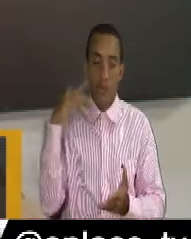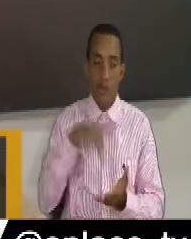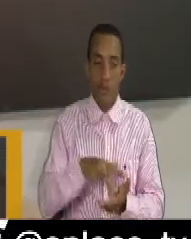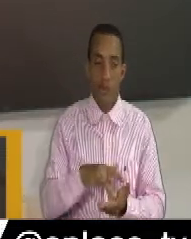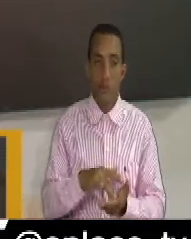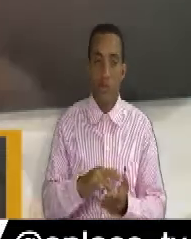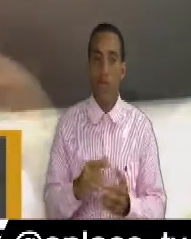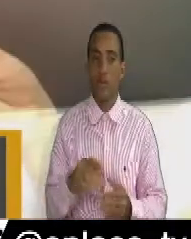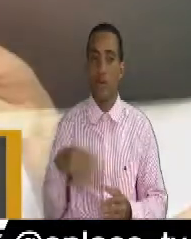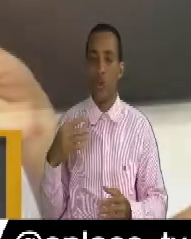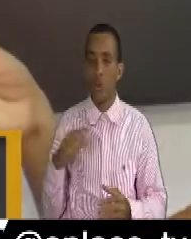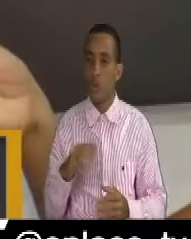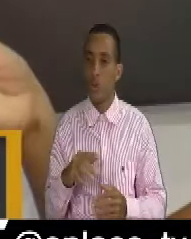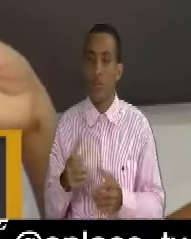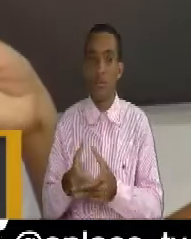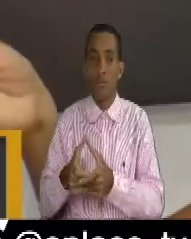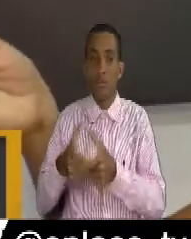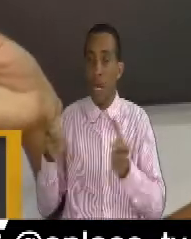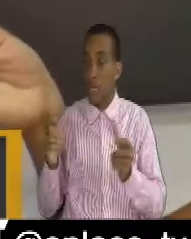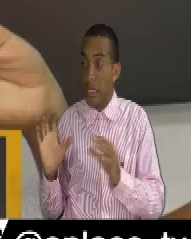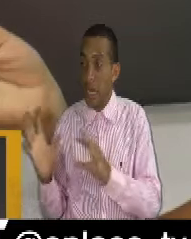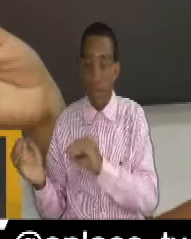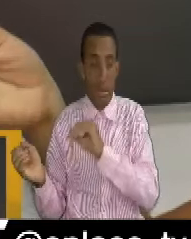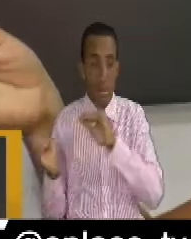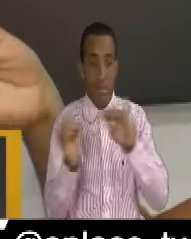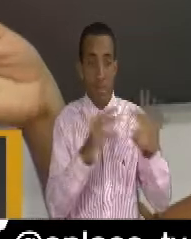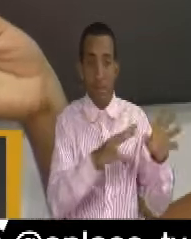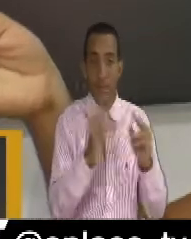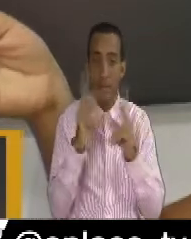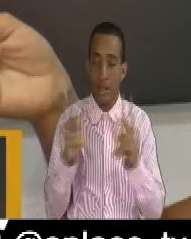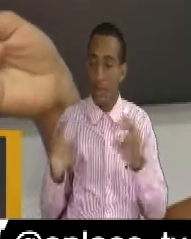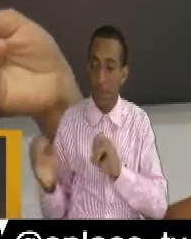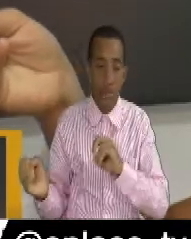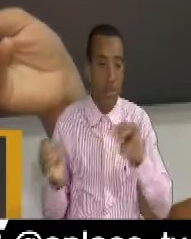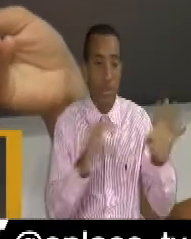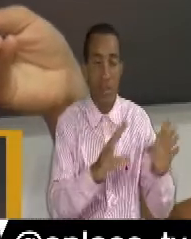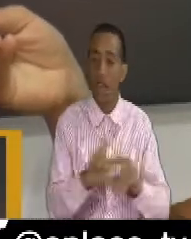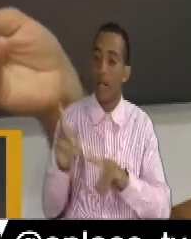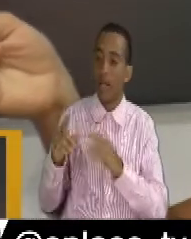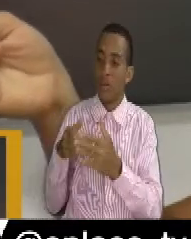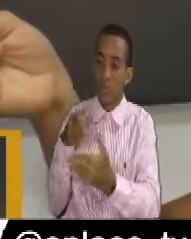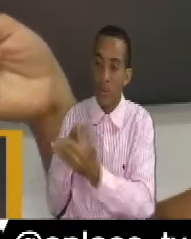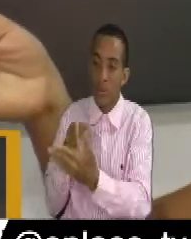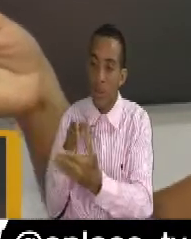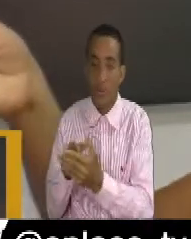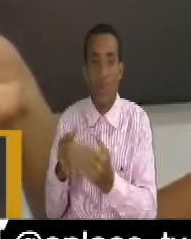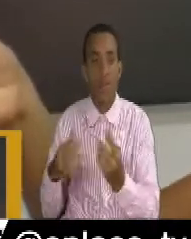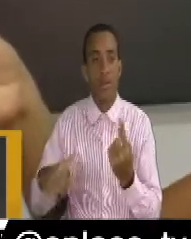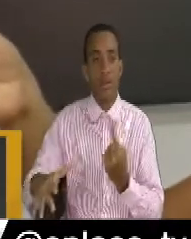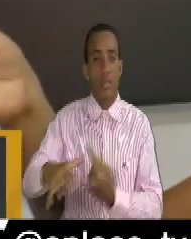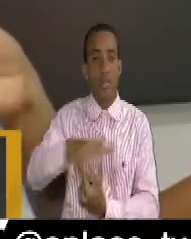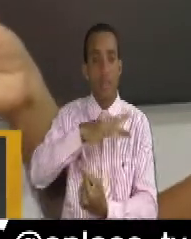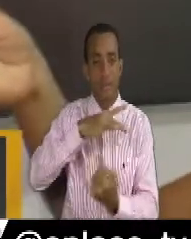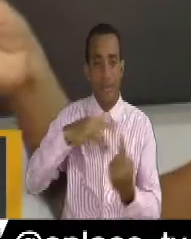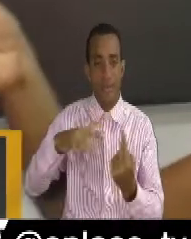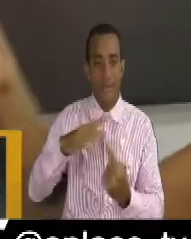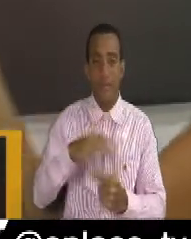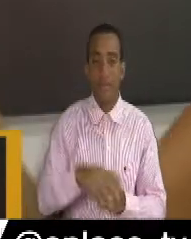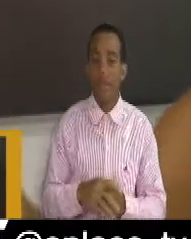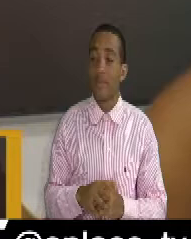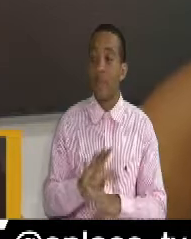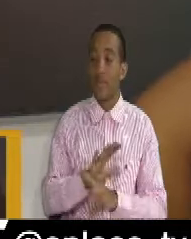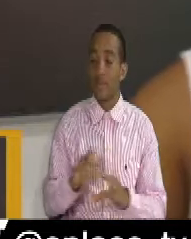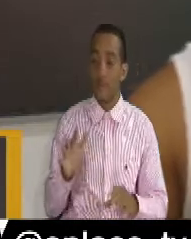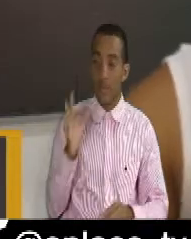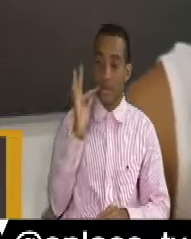aumentado el índice de desplazamiento. Fueron objeto de maltratos, fueron objeto de algunas situaciones que fueron presenciadas